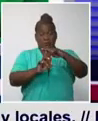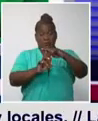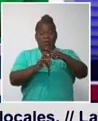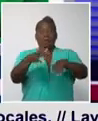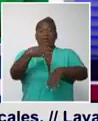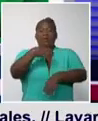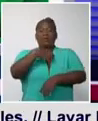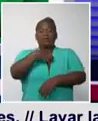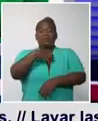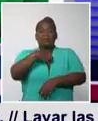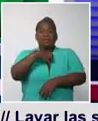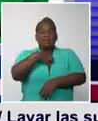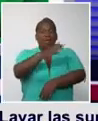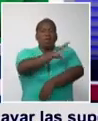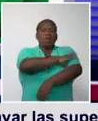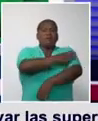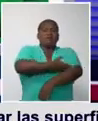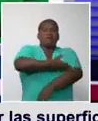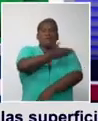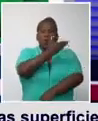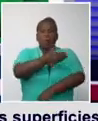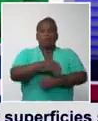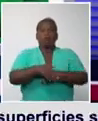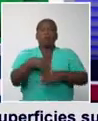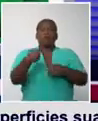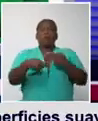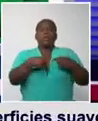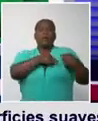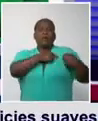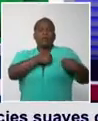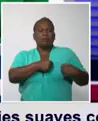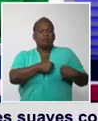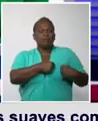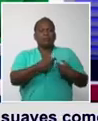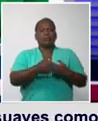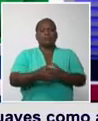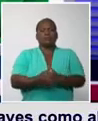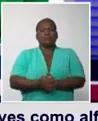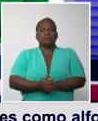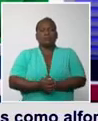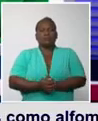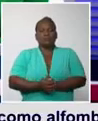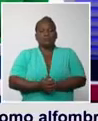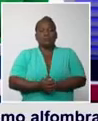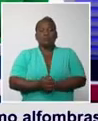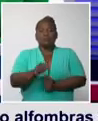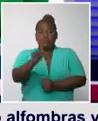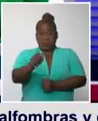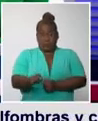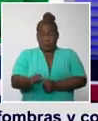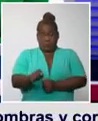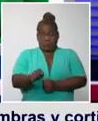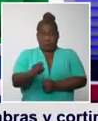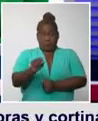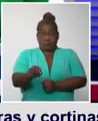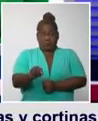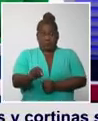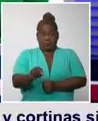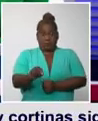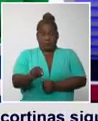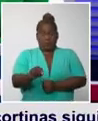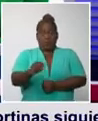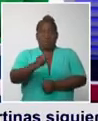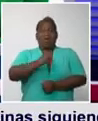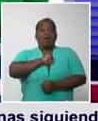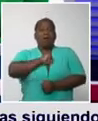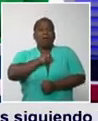de hipertensión arterial y cardiopatía isquémica. Esta paciente inicialmente con tos,